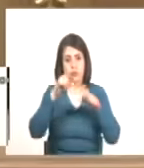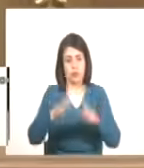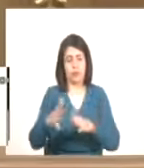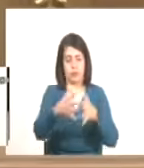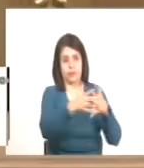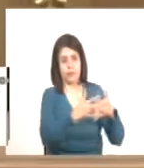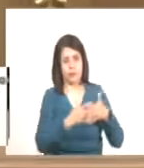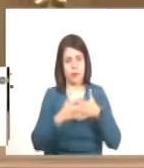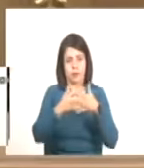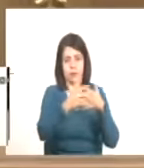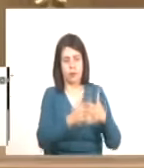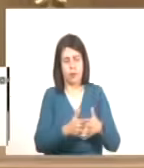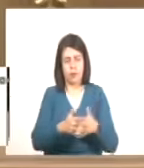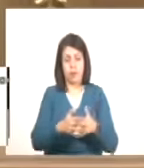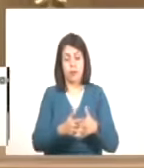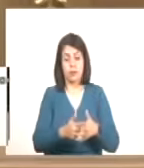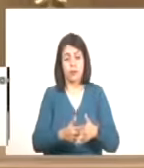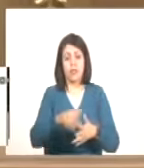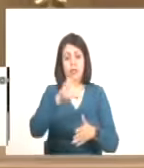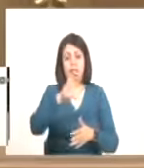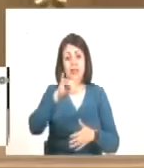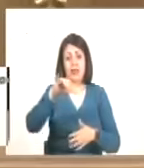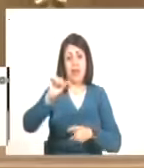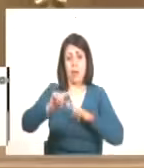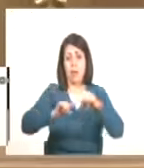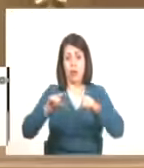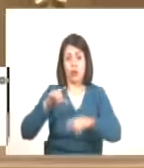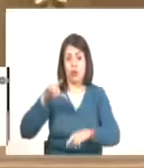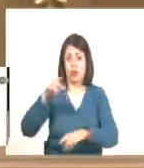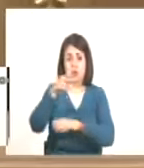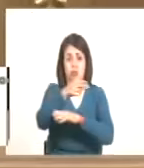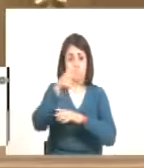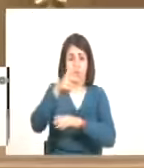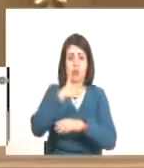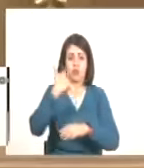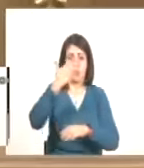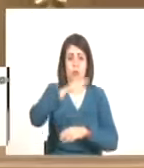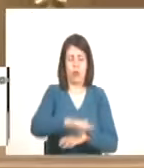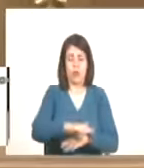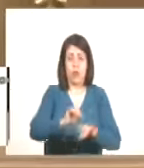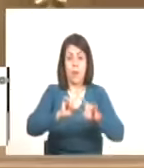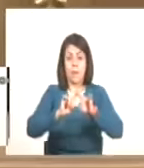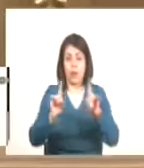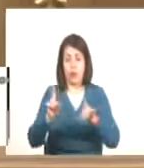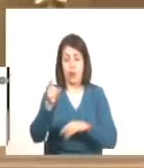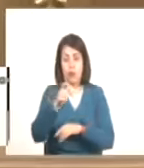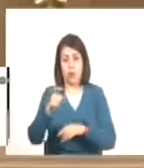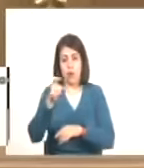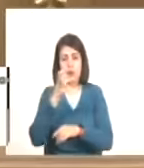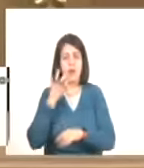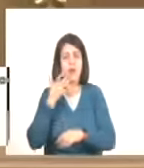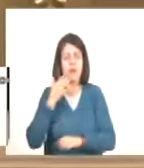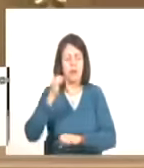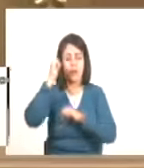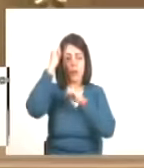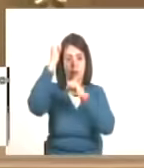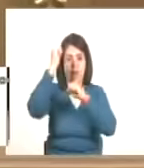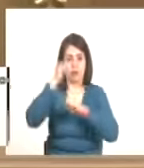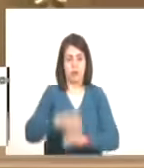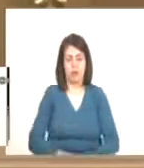Estados Unidos, a través de la CIA, ordenó su ejecución, sigue buscando su ejemplo de heroísmo,